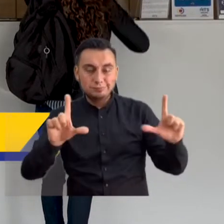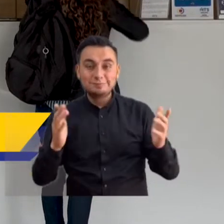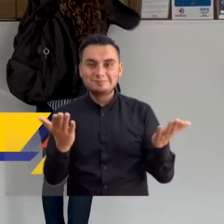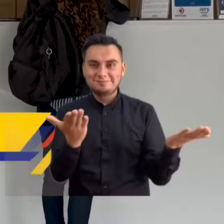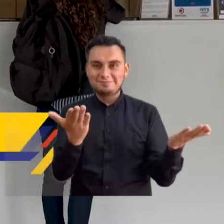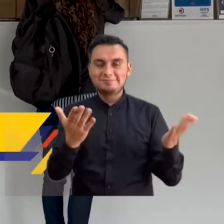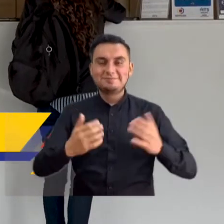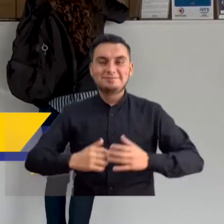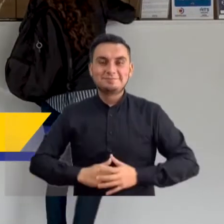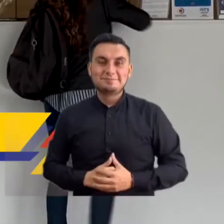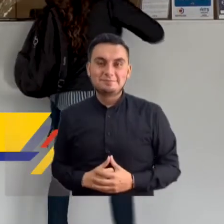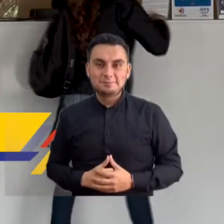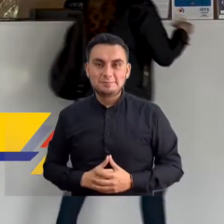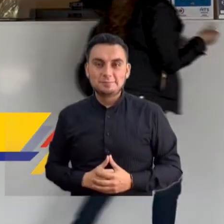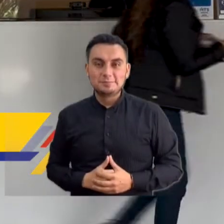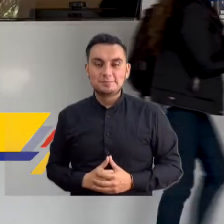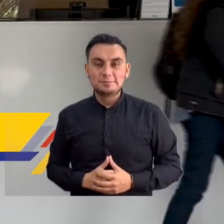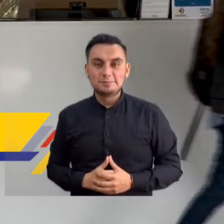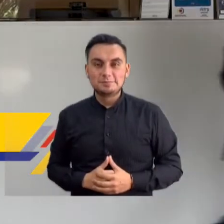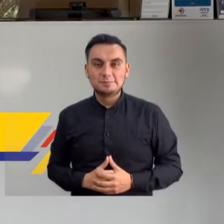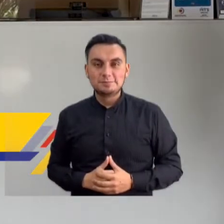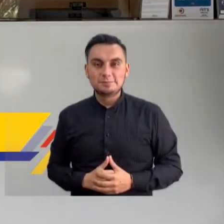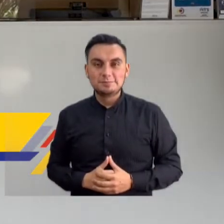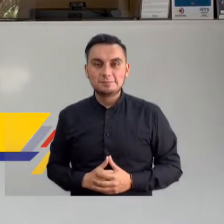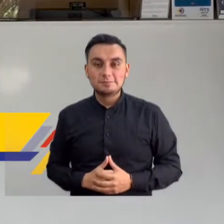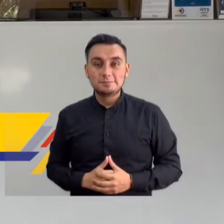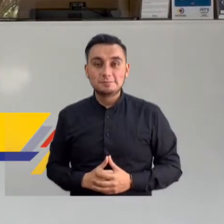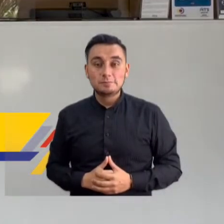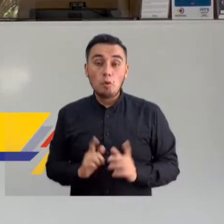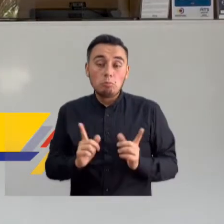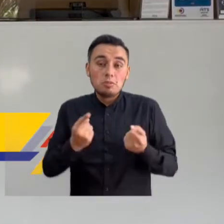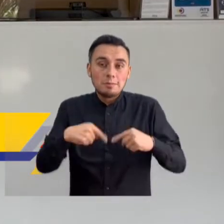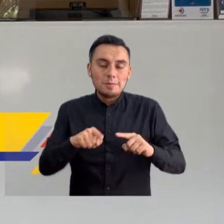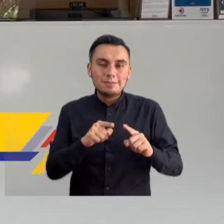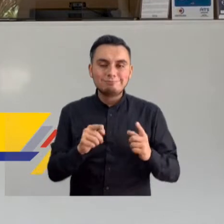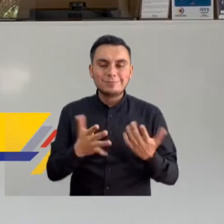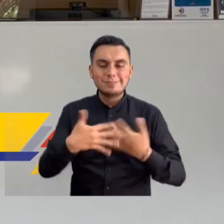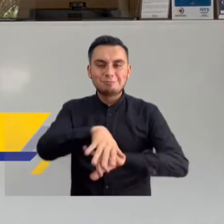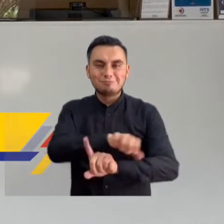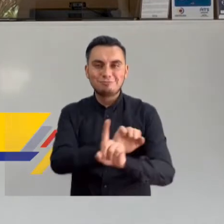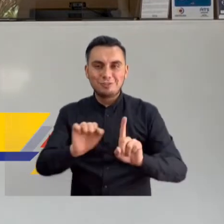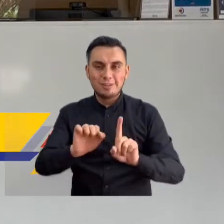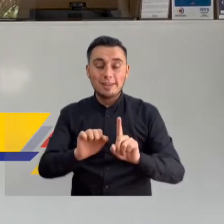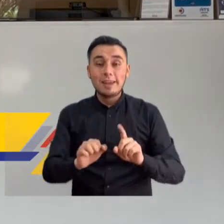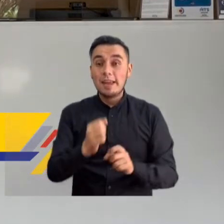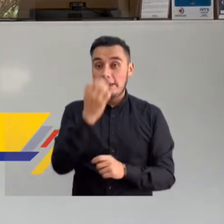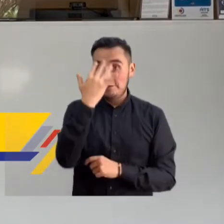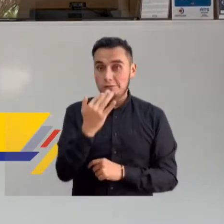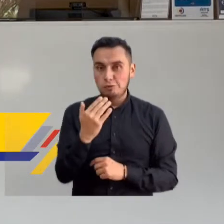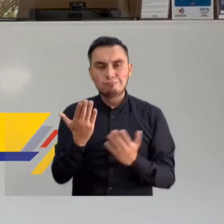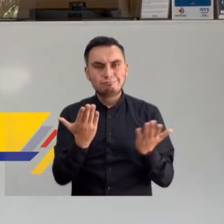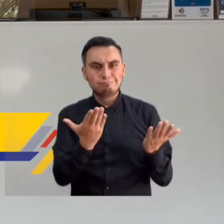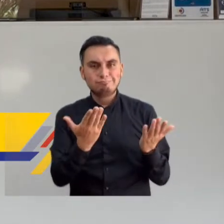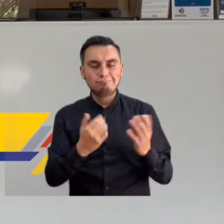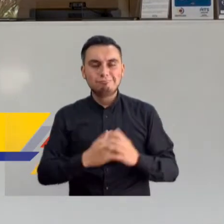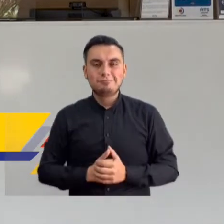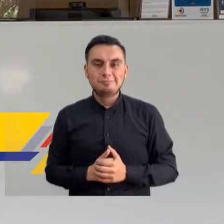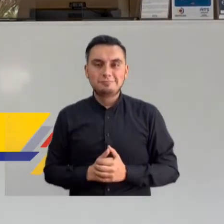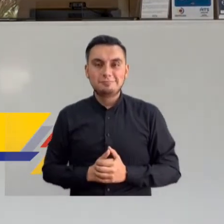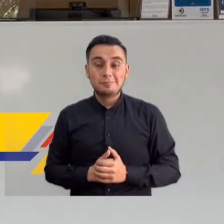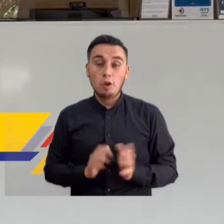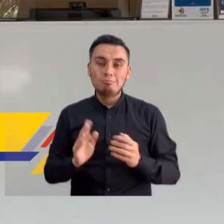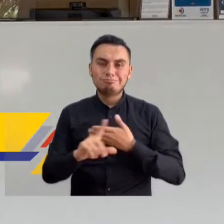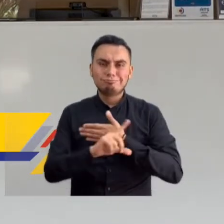www.contraloría.gov.co o a través de nuestras redes sociales, en Facebook, Contraloría General de la